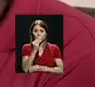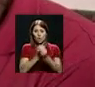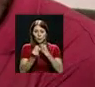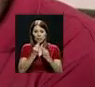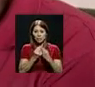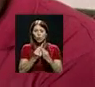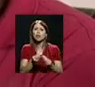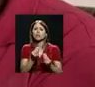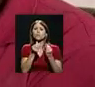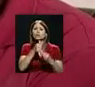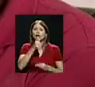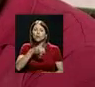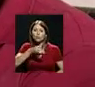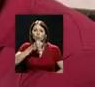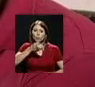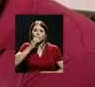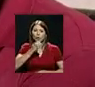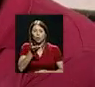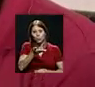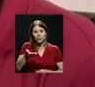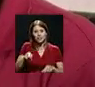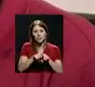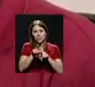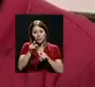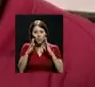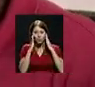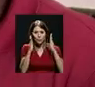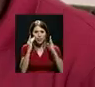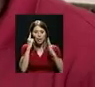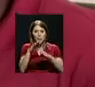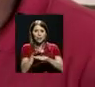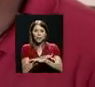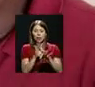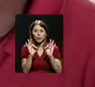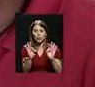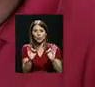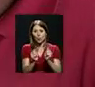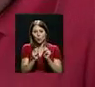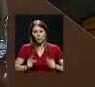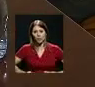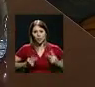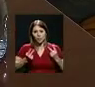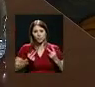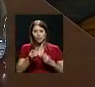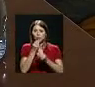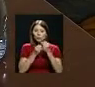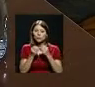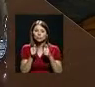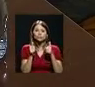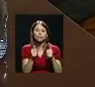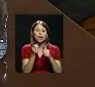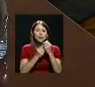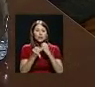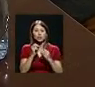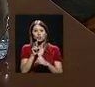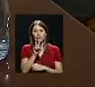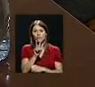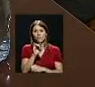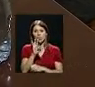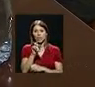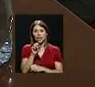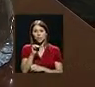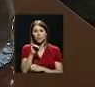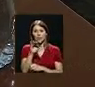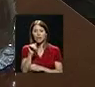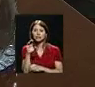y tomar mucha agua son aspectos a considerar para mantener su piel llena de vida ingerir una dieta rica en alimentos con vitamina c como